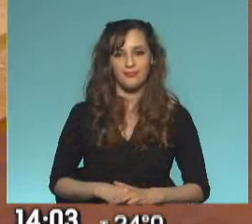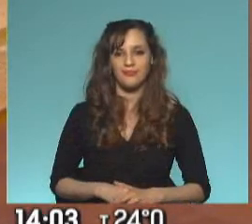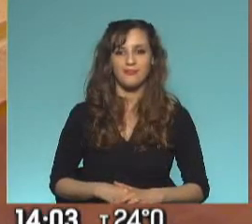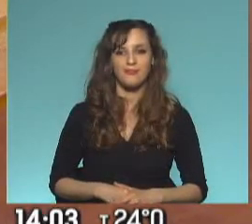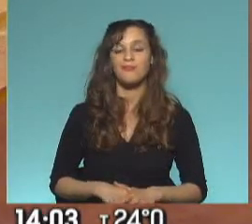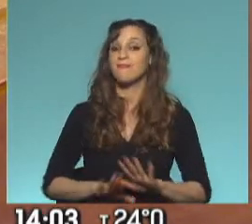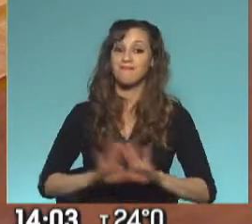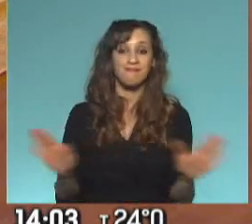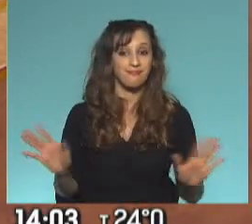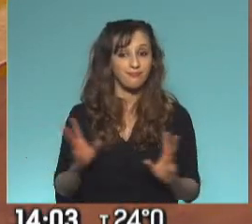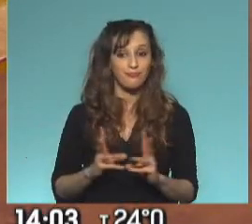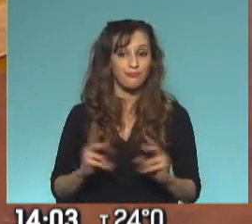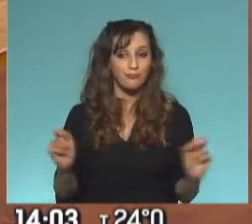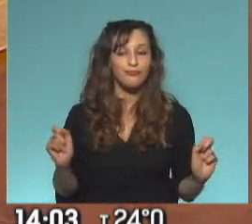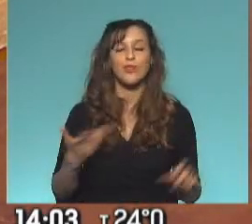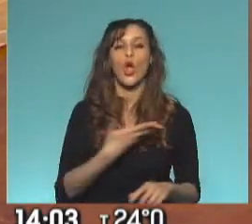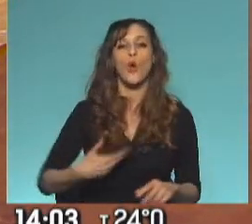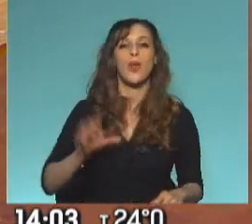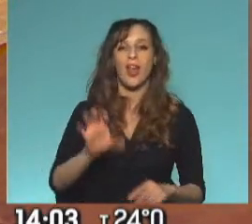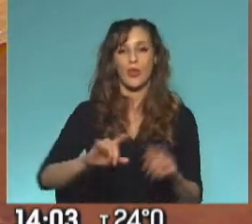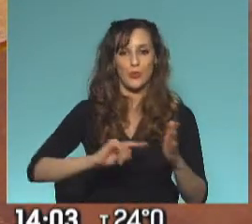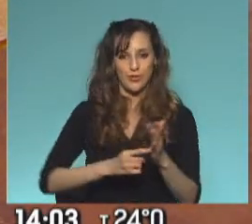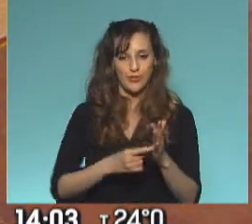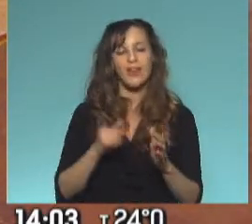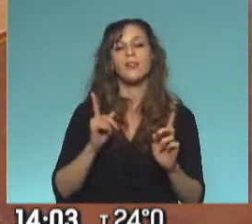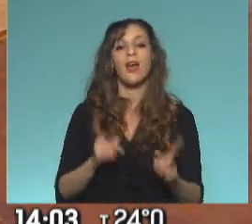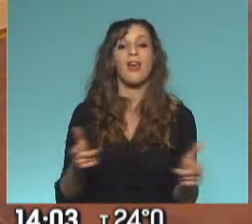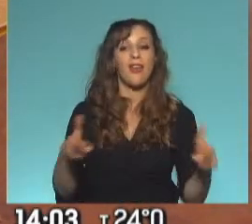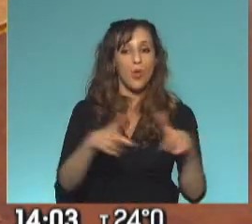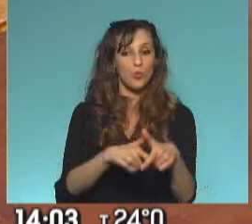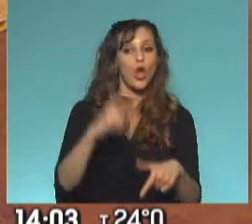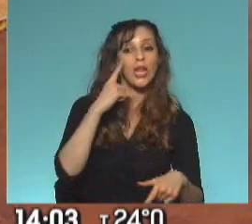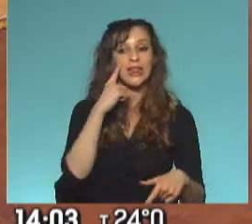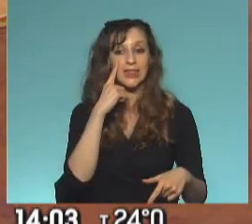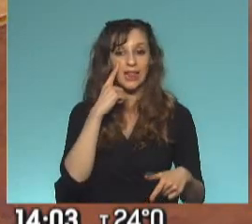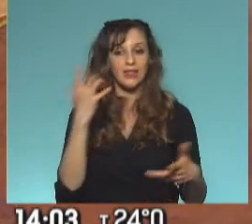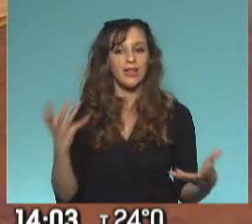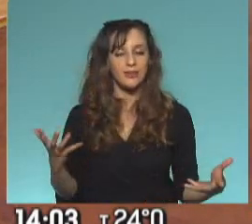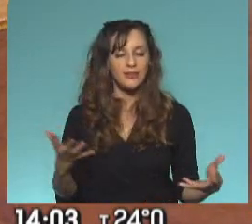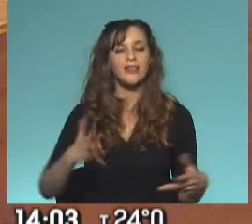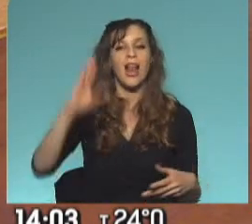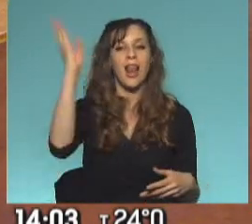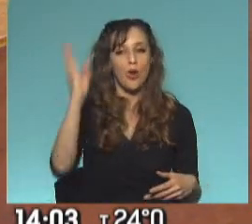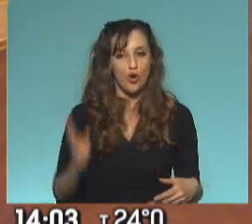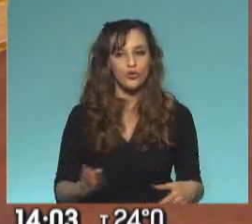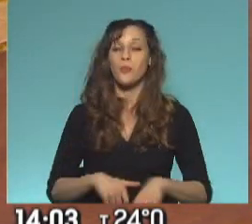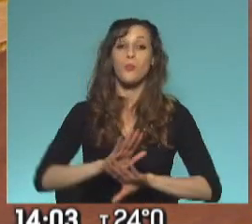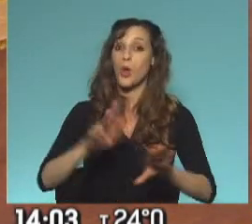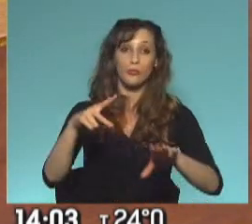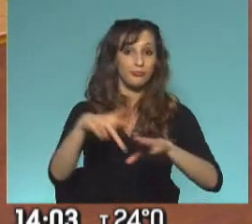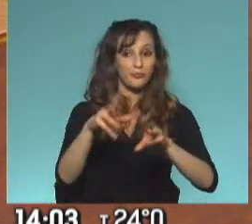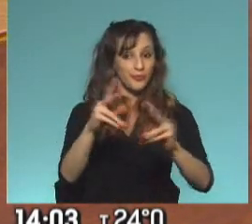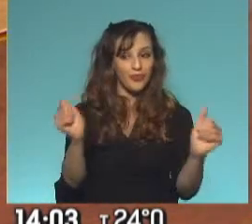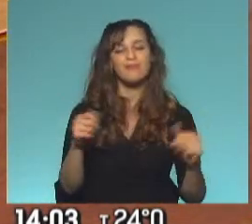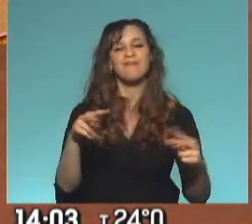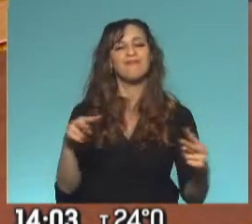así entonces el gobernador de la provincia de buenos aires tras la reunión con los intendentes de la costa atlántica bien lo vamos a la 19 te